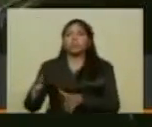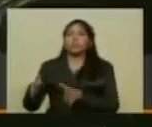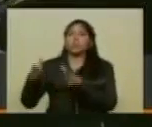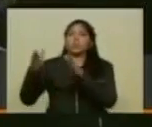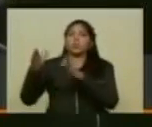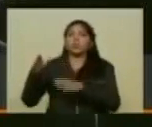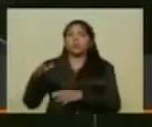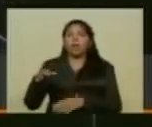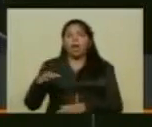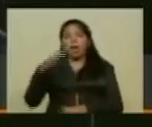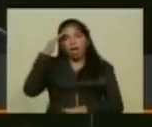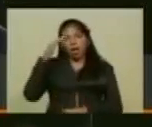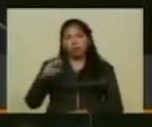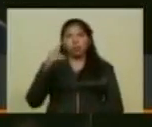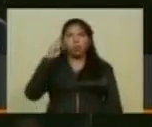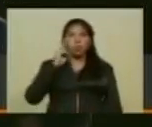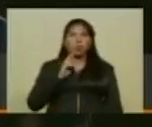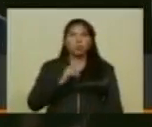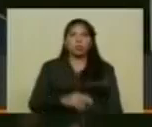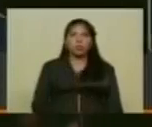¿verdad?